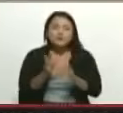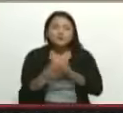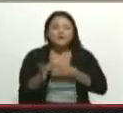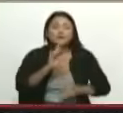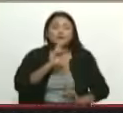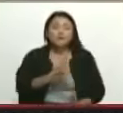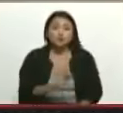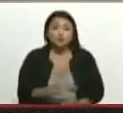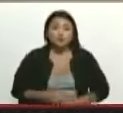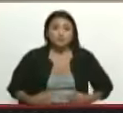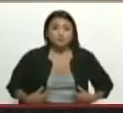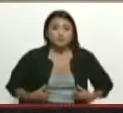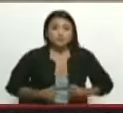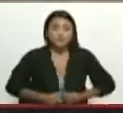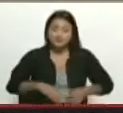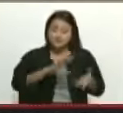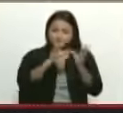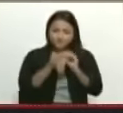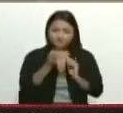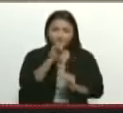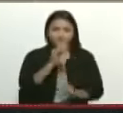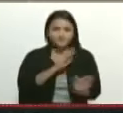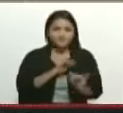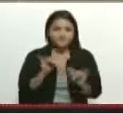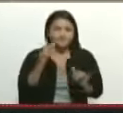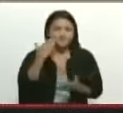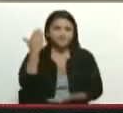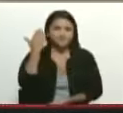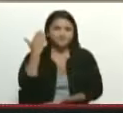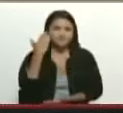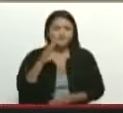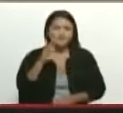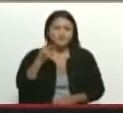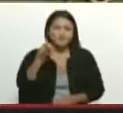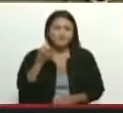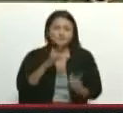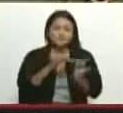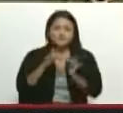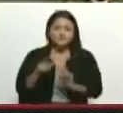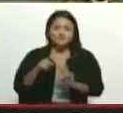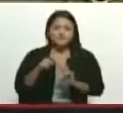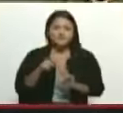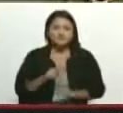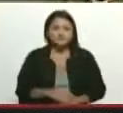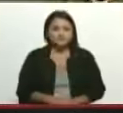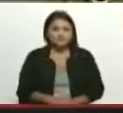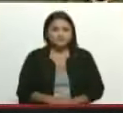esta resolución. Es parte de la información que nosotros podemos aportar a esta hora y con ella retornamos al contacto.